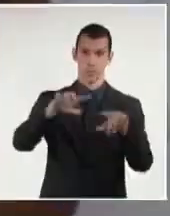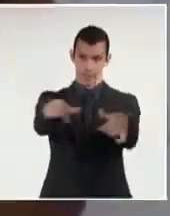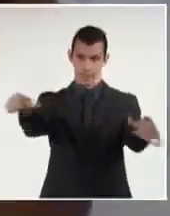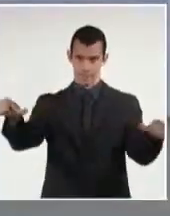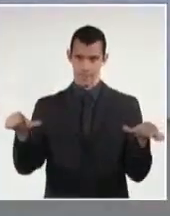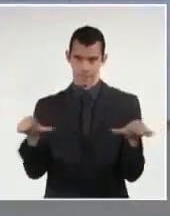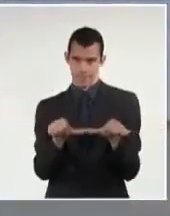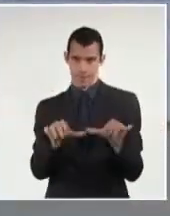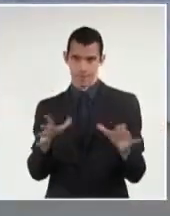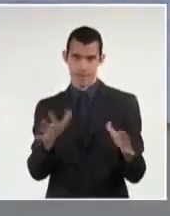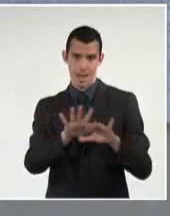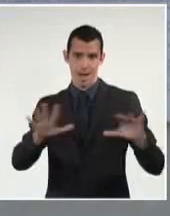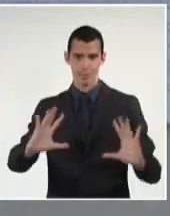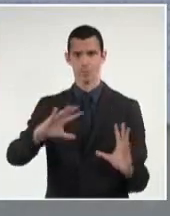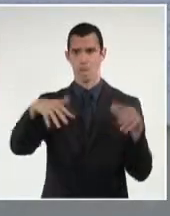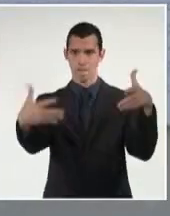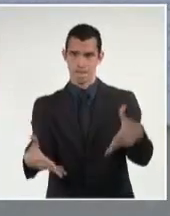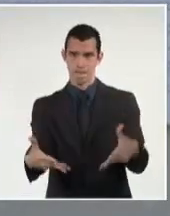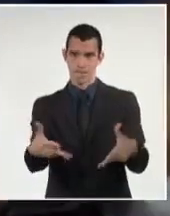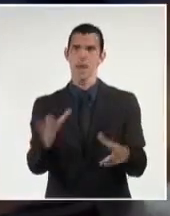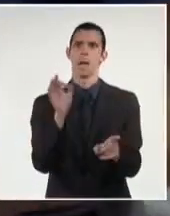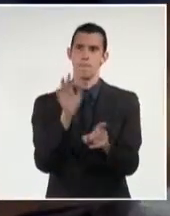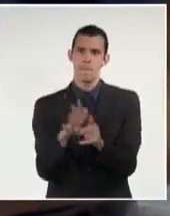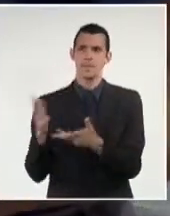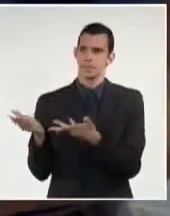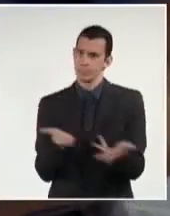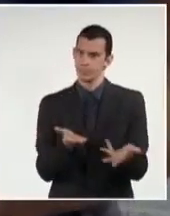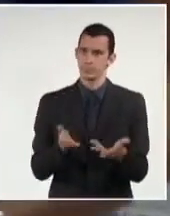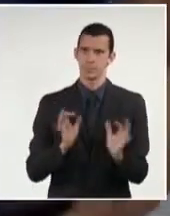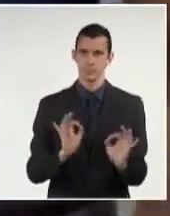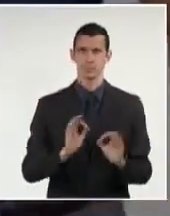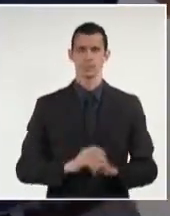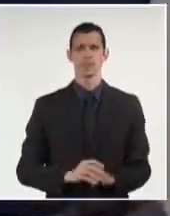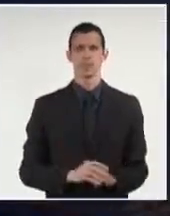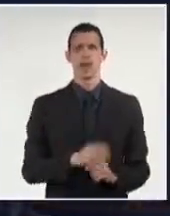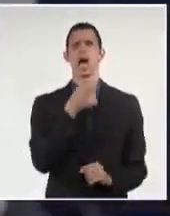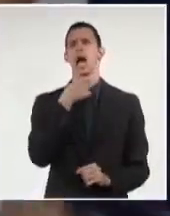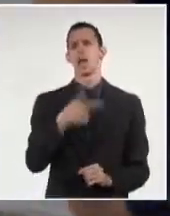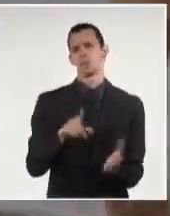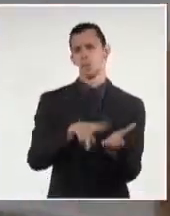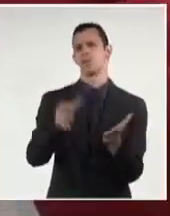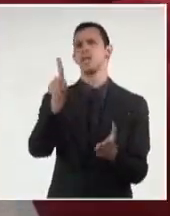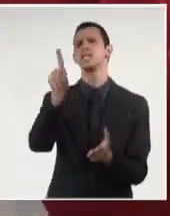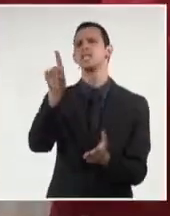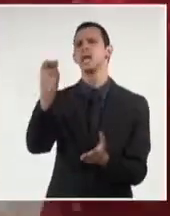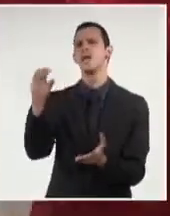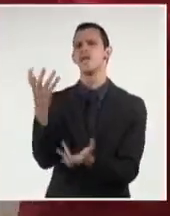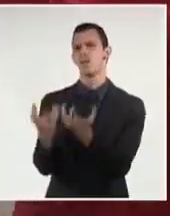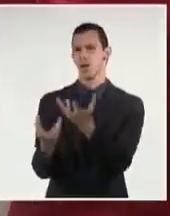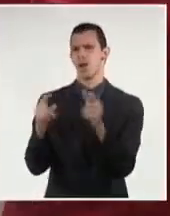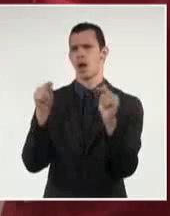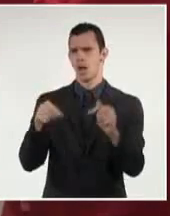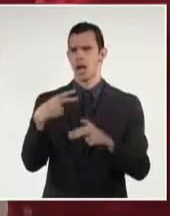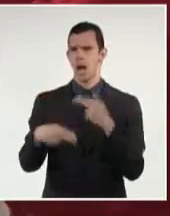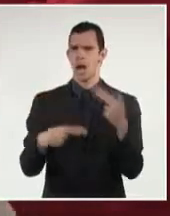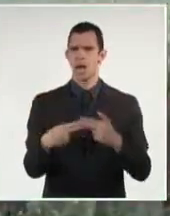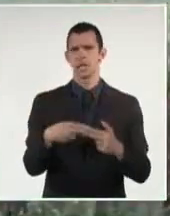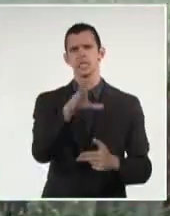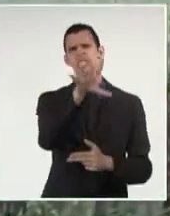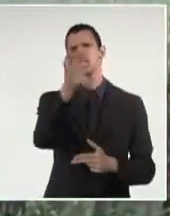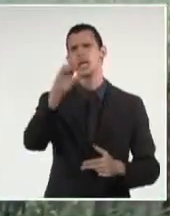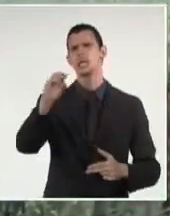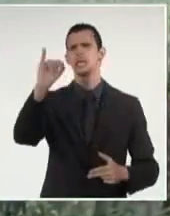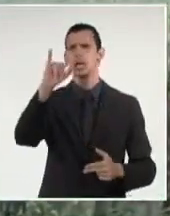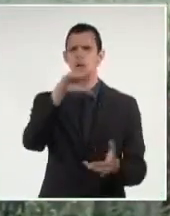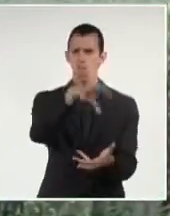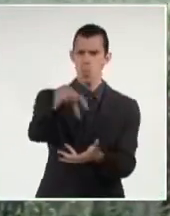20 representantes cienfuegueros al máximo órgano de gobierno del país, para las que tuvieron iguales garantías las 506